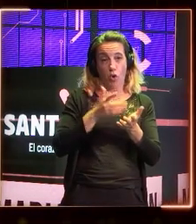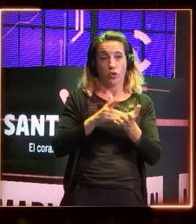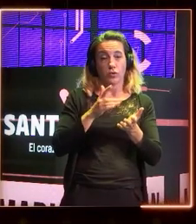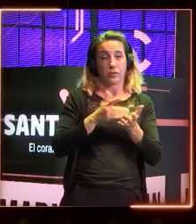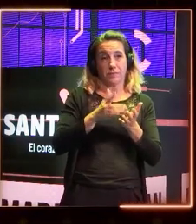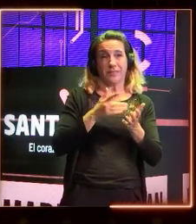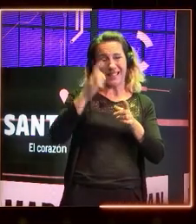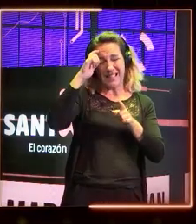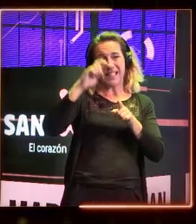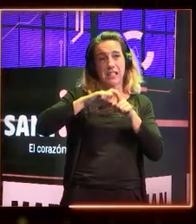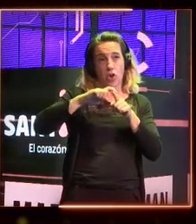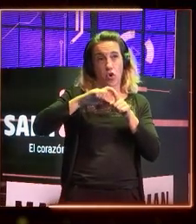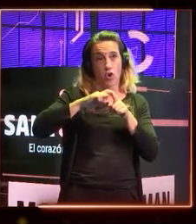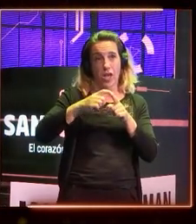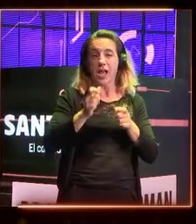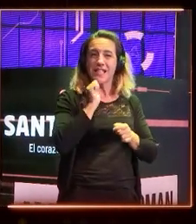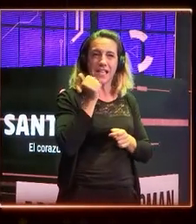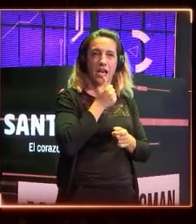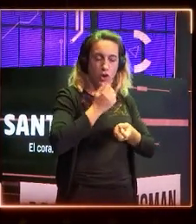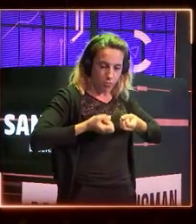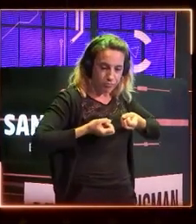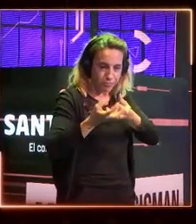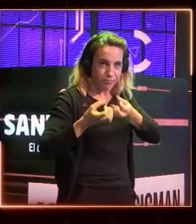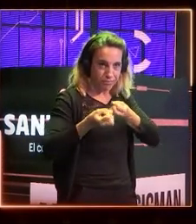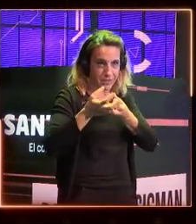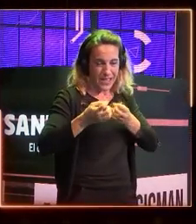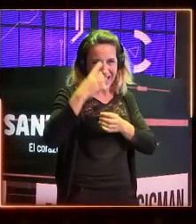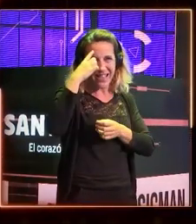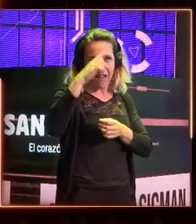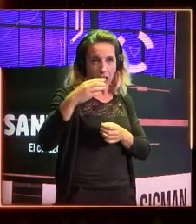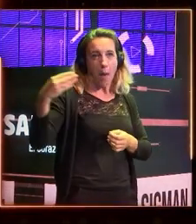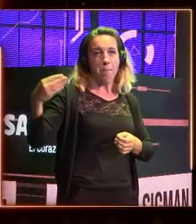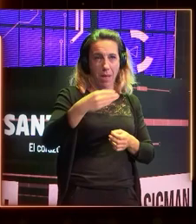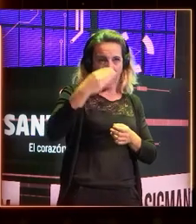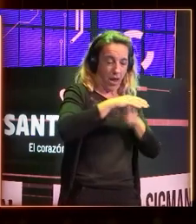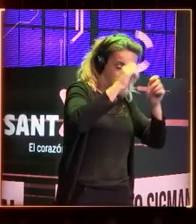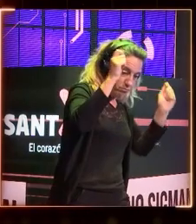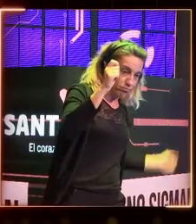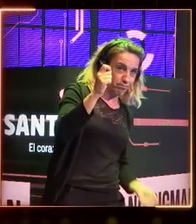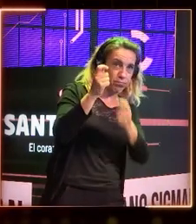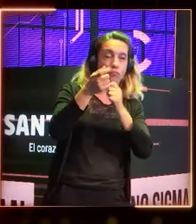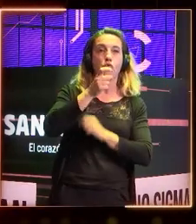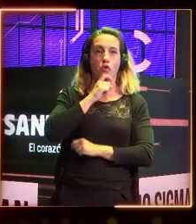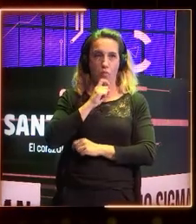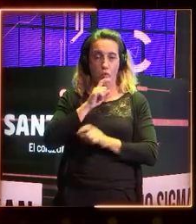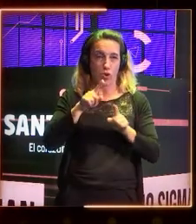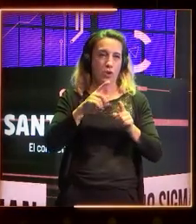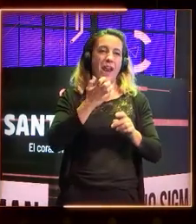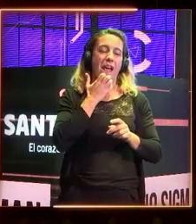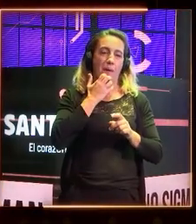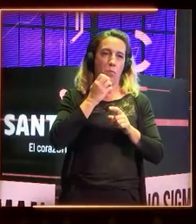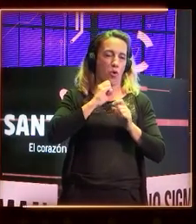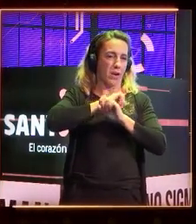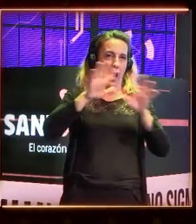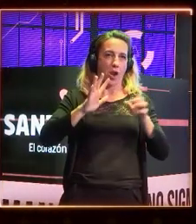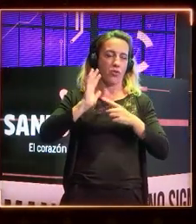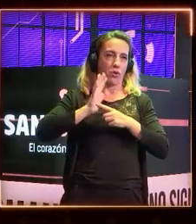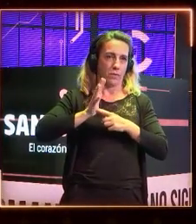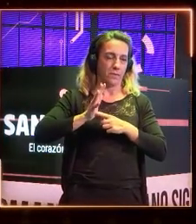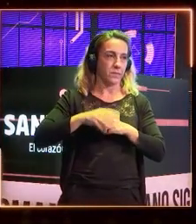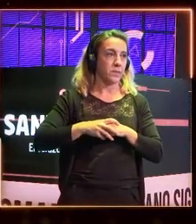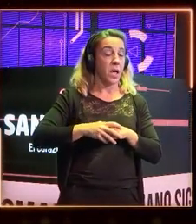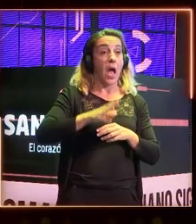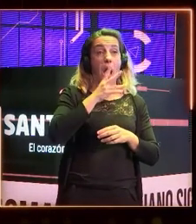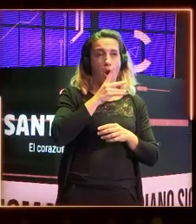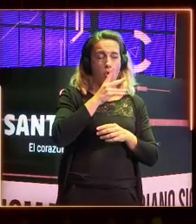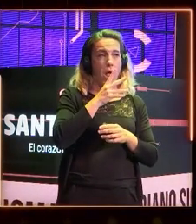que en realidad devela este secreto de cómo él sabía donde ve que iba a sacar y este es el ejemplo de una buena red neuronal y ahora nosotros vamos a hacer este ejercicio quiero que lo